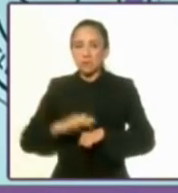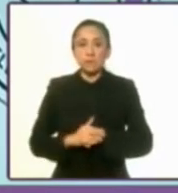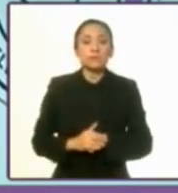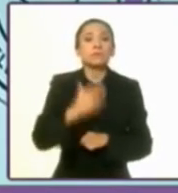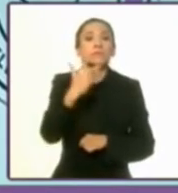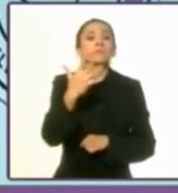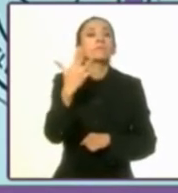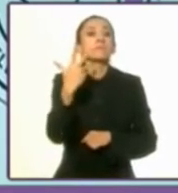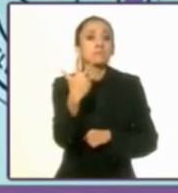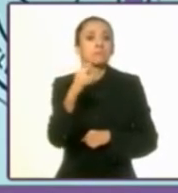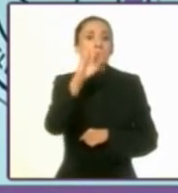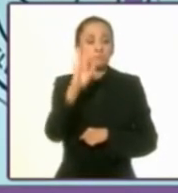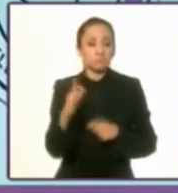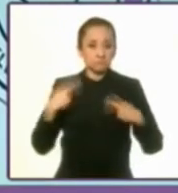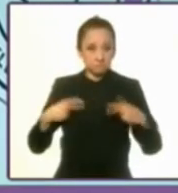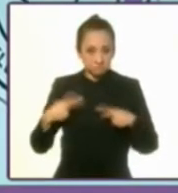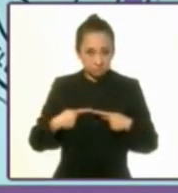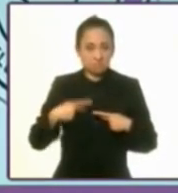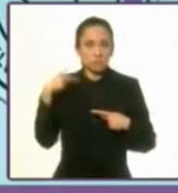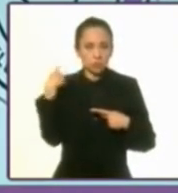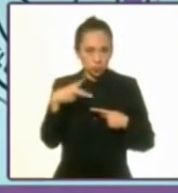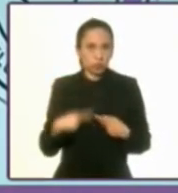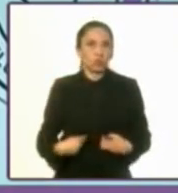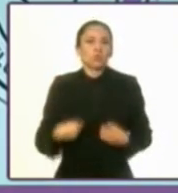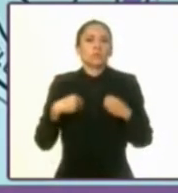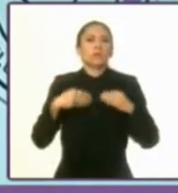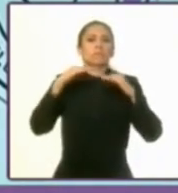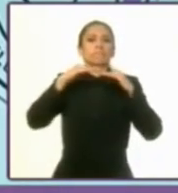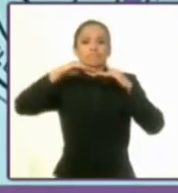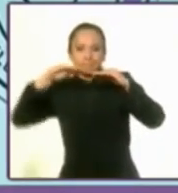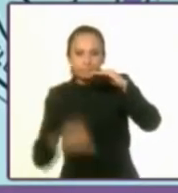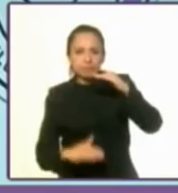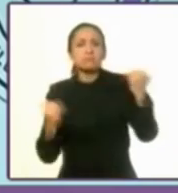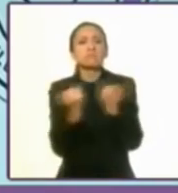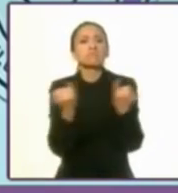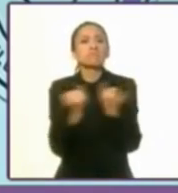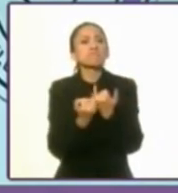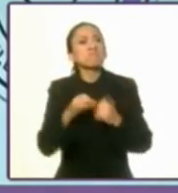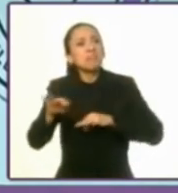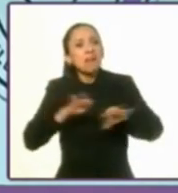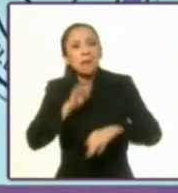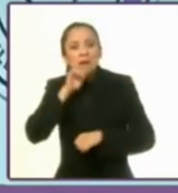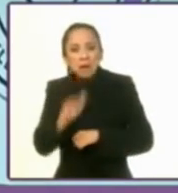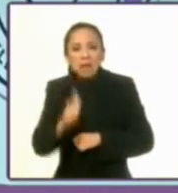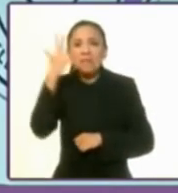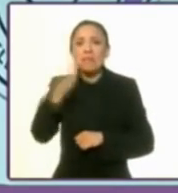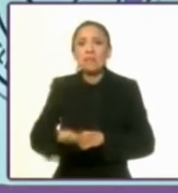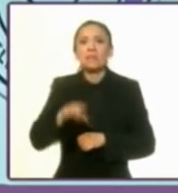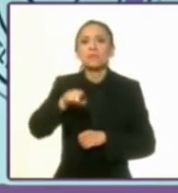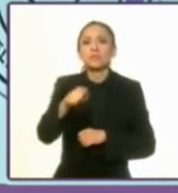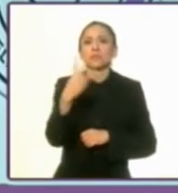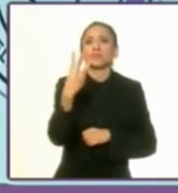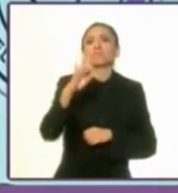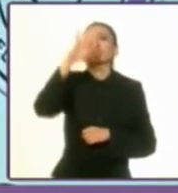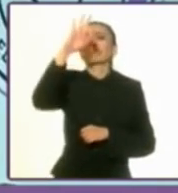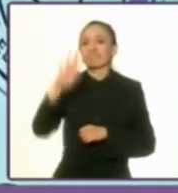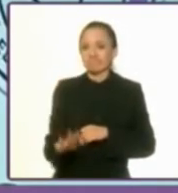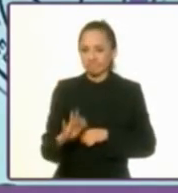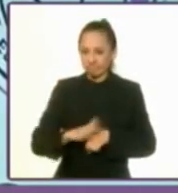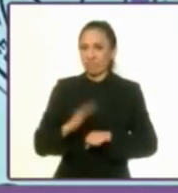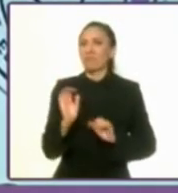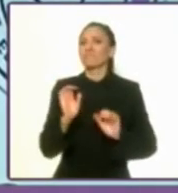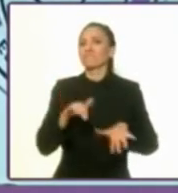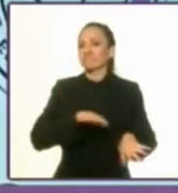que vive abajo de la línea de supervivencia y la tasa de desempleo creció 10.3 por ciento no se dejen